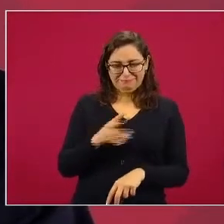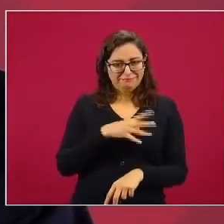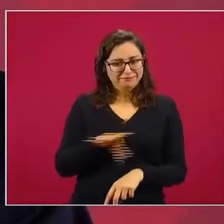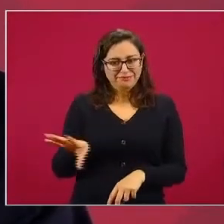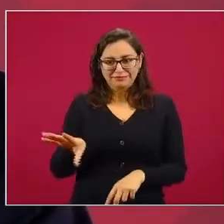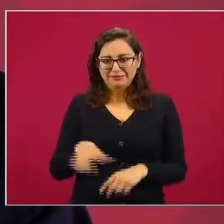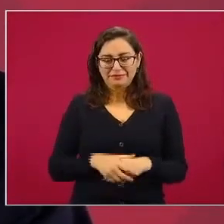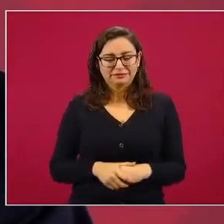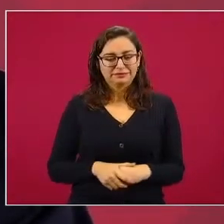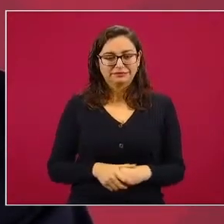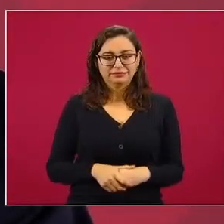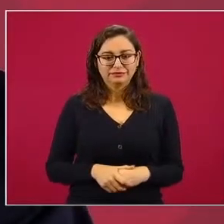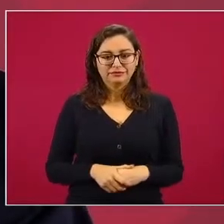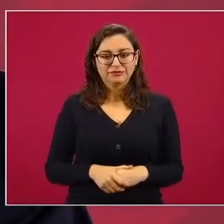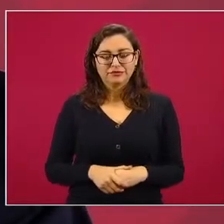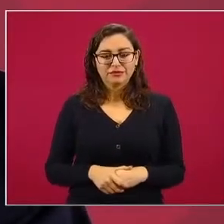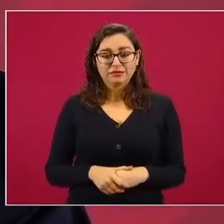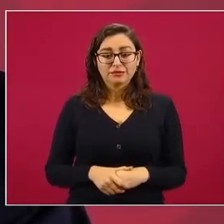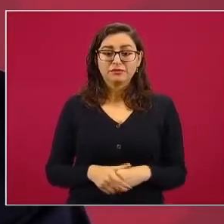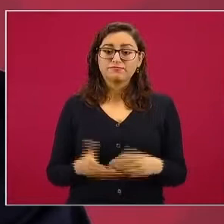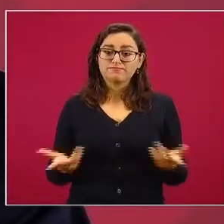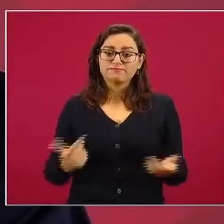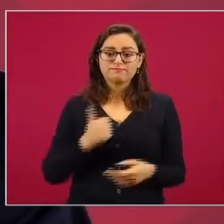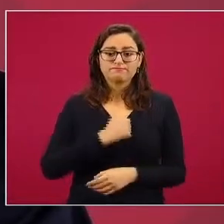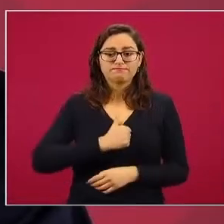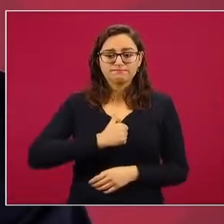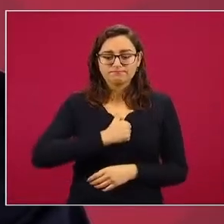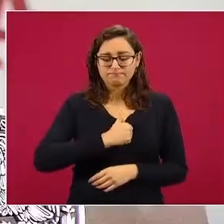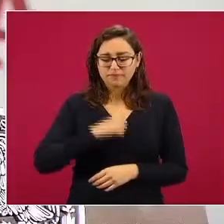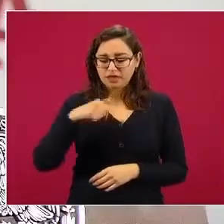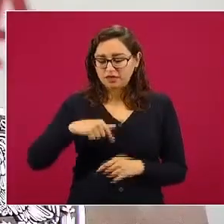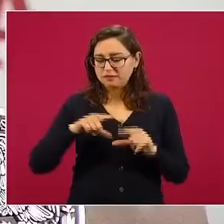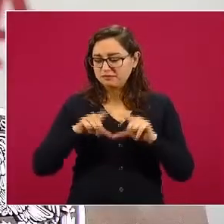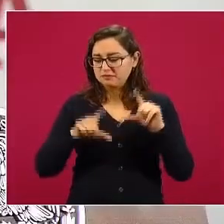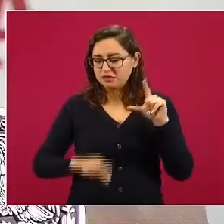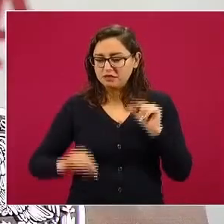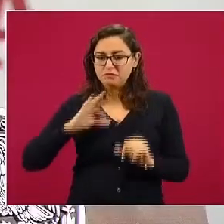a 100,000 fallecidos por la pandemia en México.